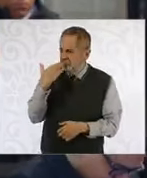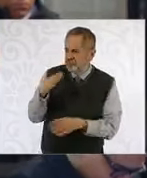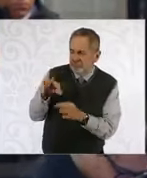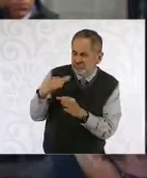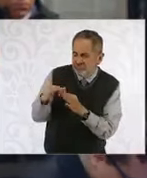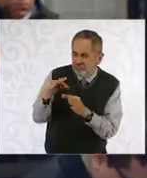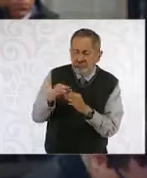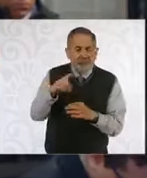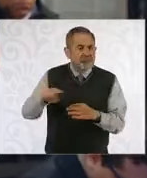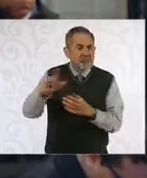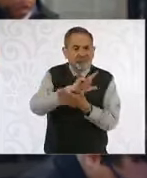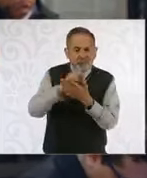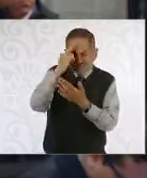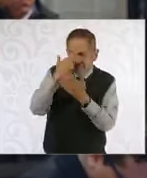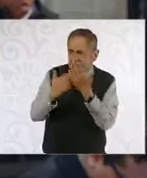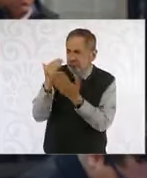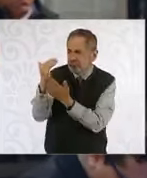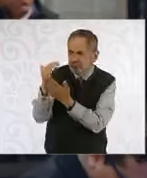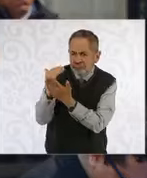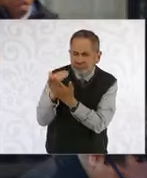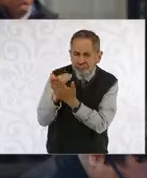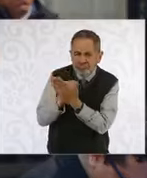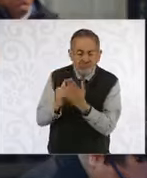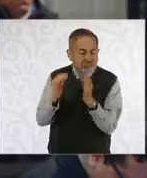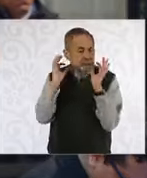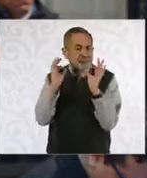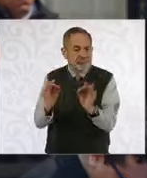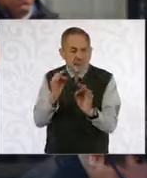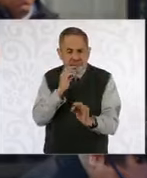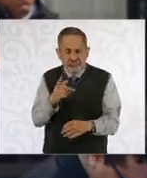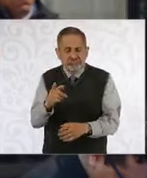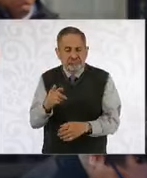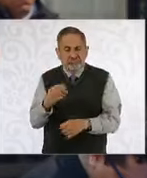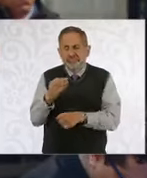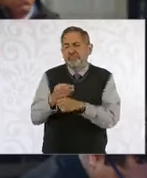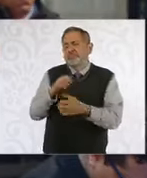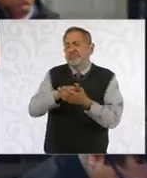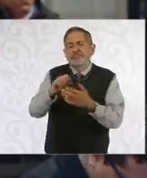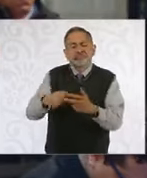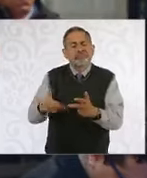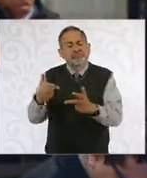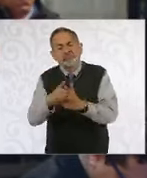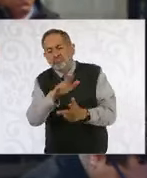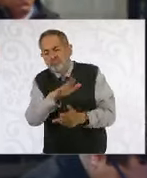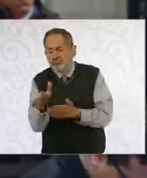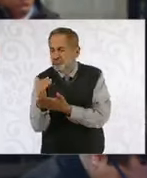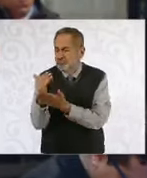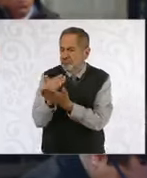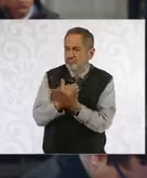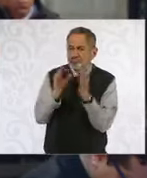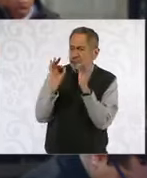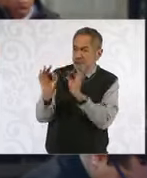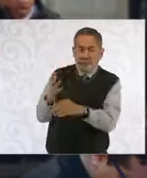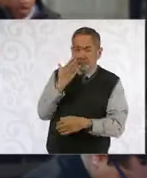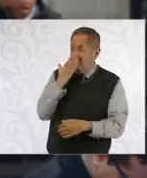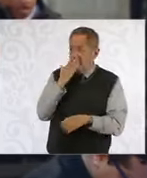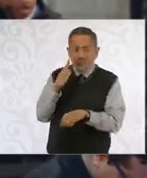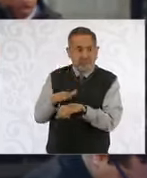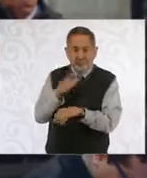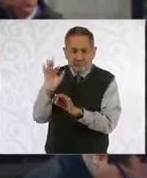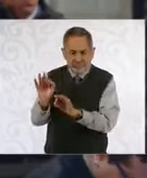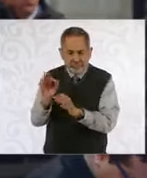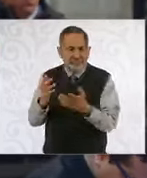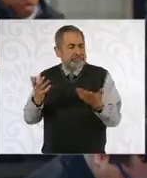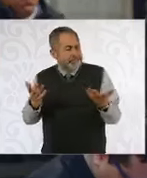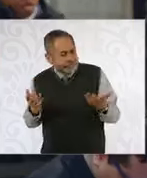los delitos de alto impacto, pasando pues como los de el homicidio doloso. Sin embargo, pues como nos decía